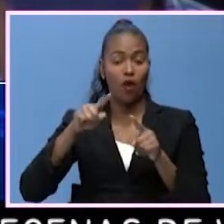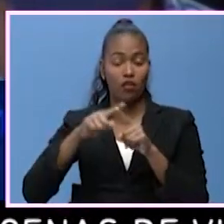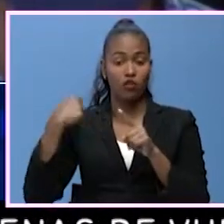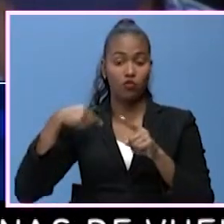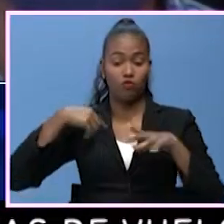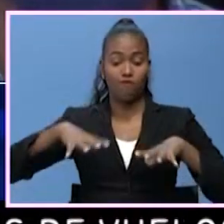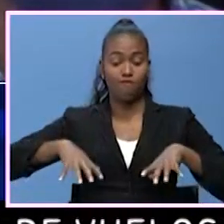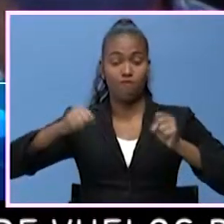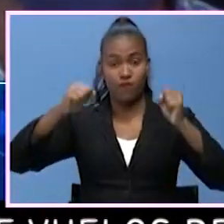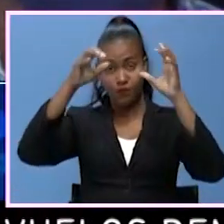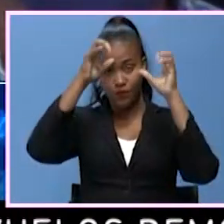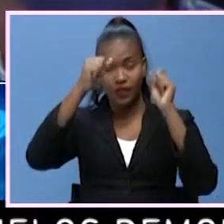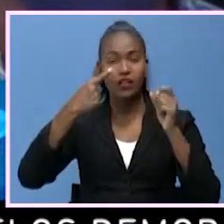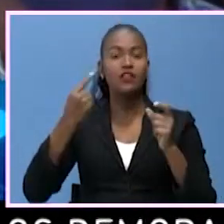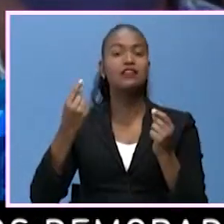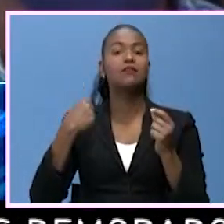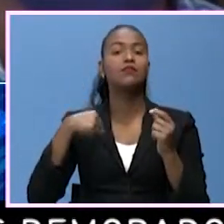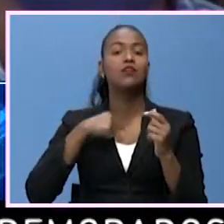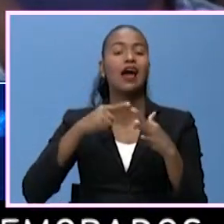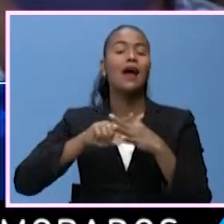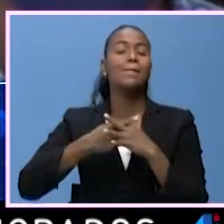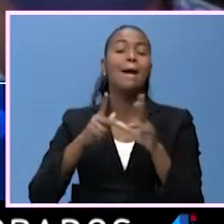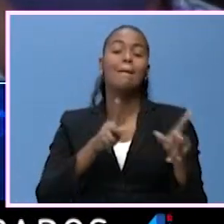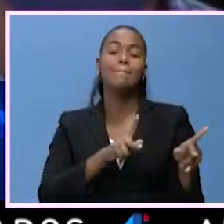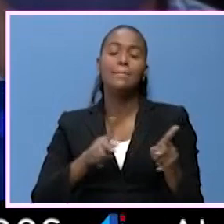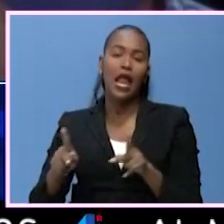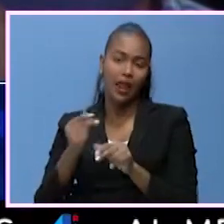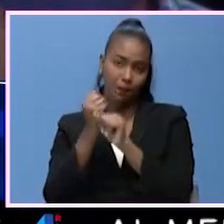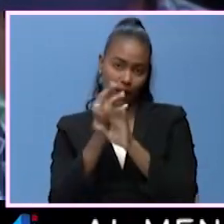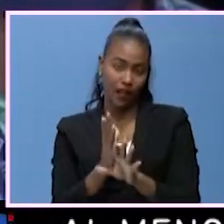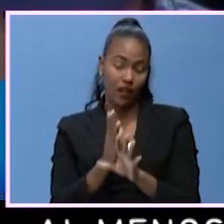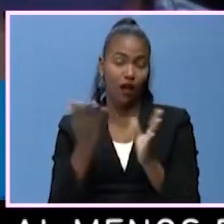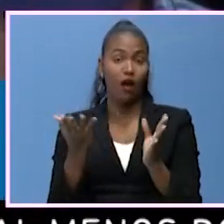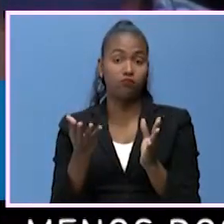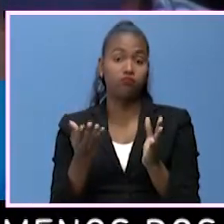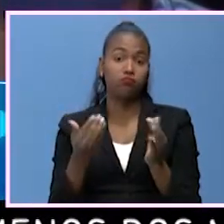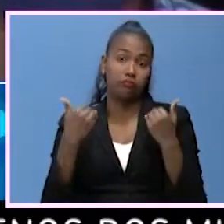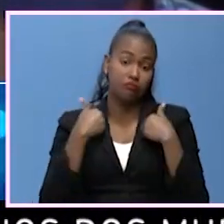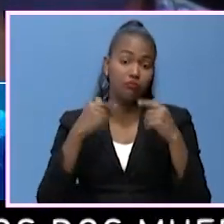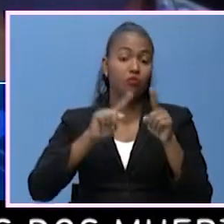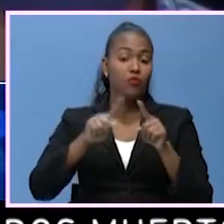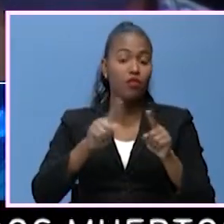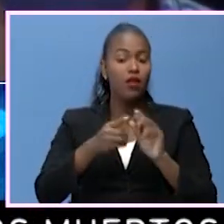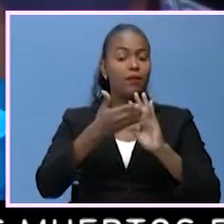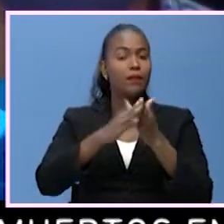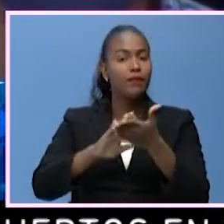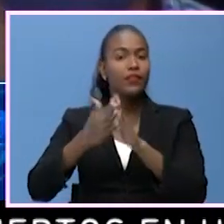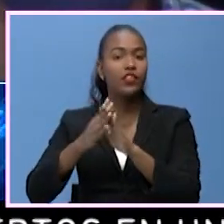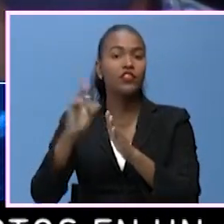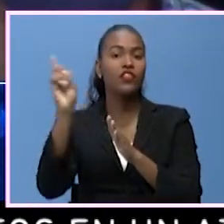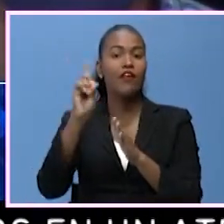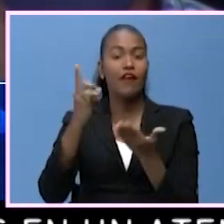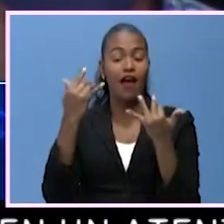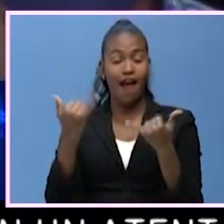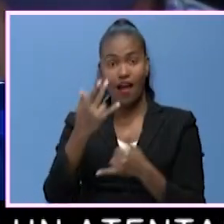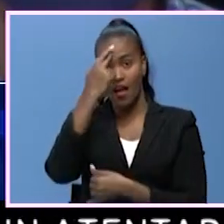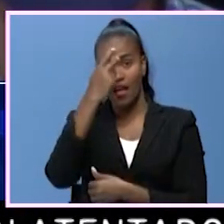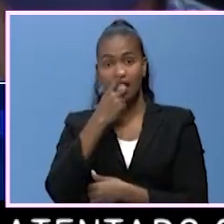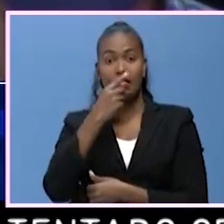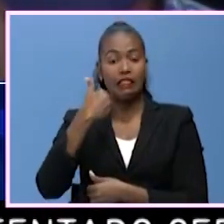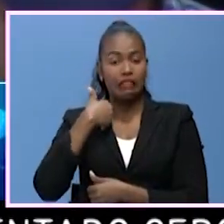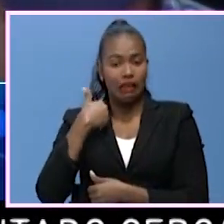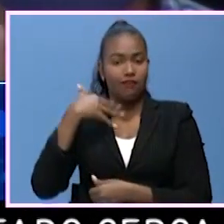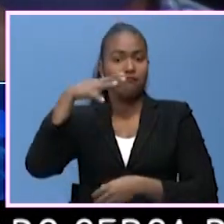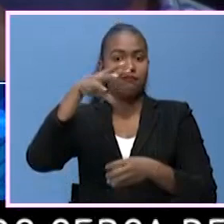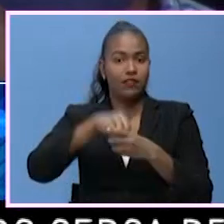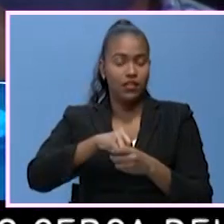nosotros empezamos a hacer los planes y hay sectores donde el país hoy está completamente sembrado y